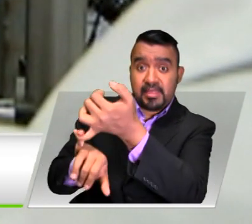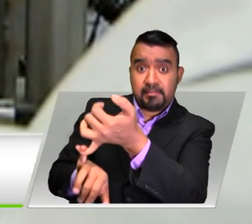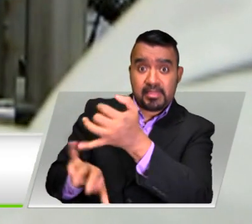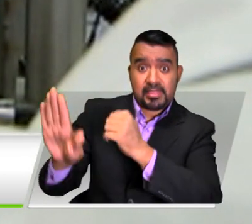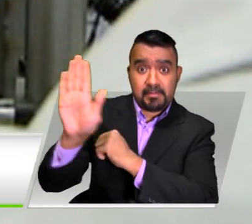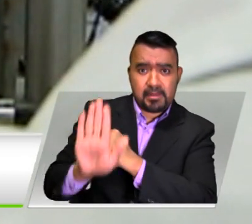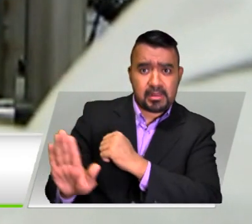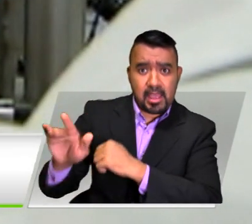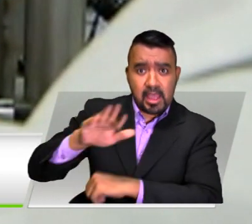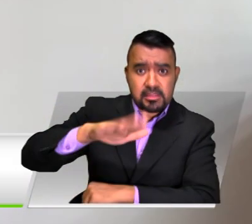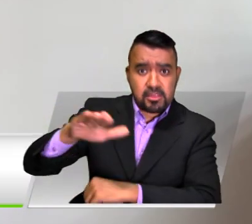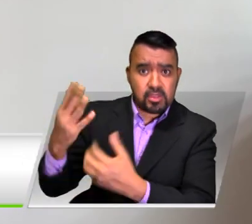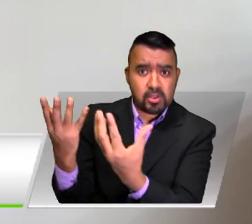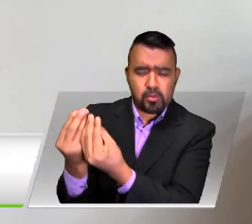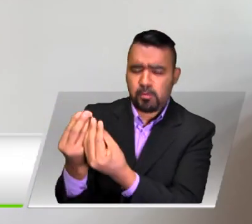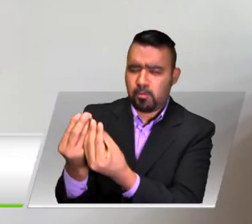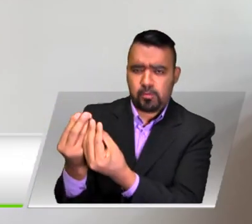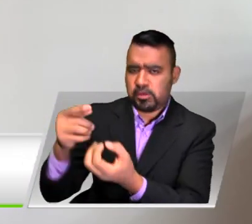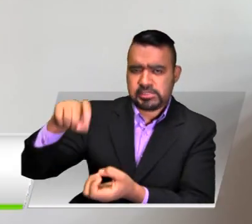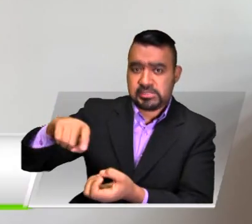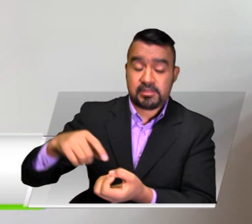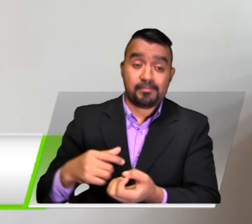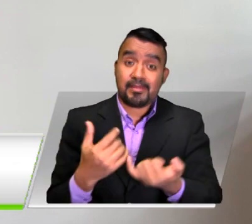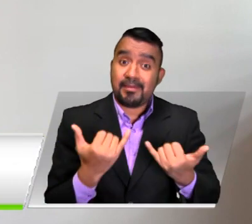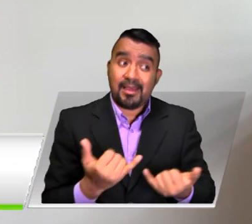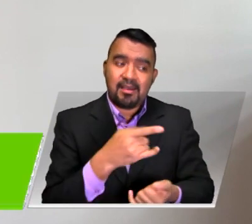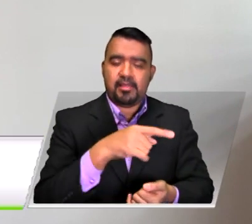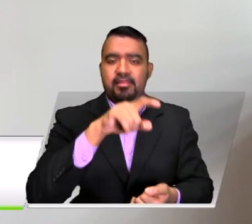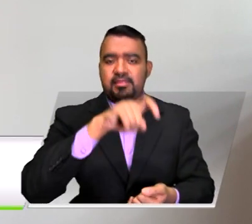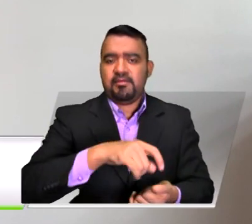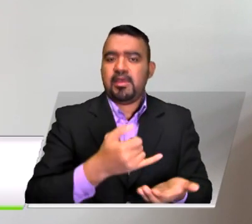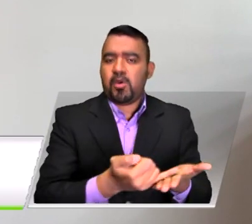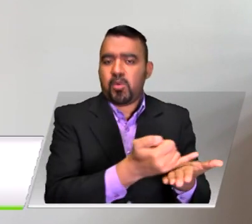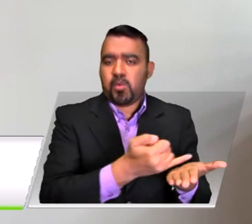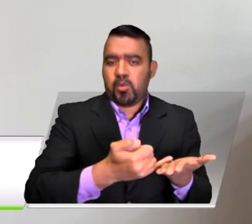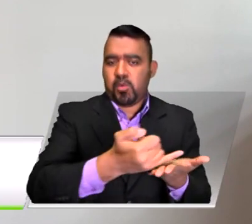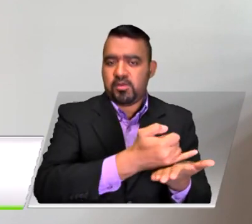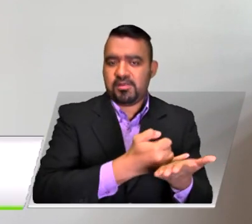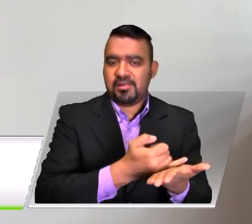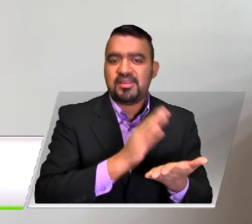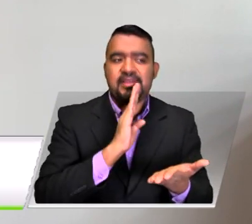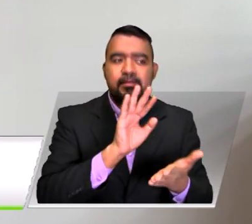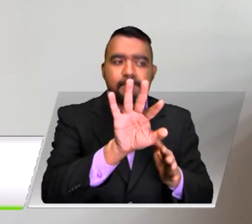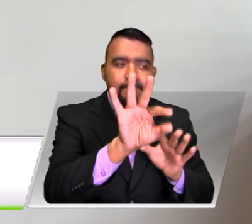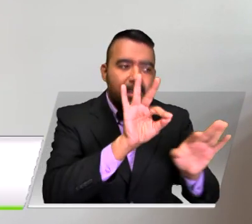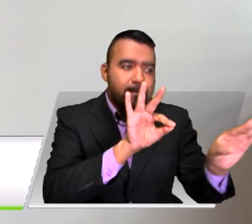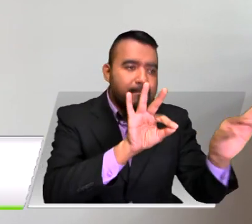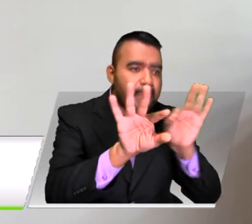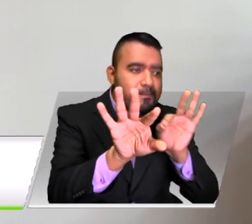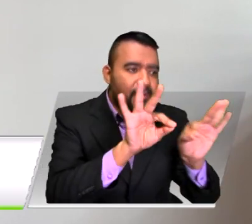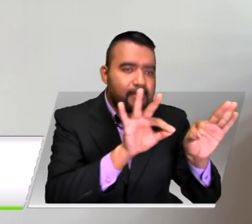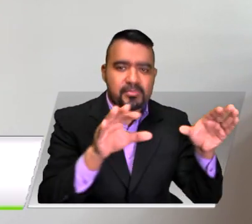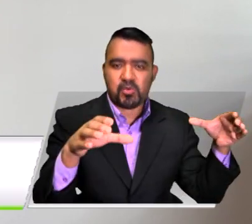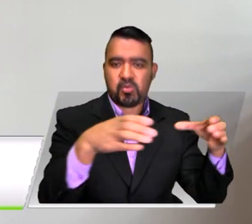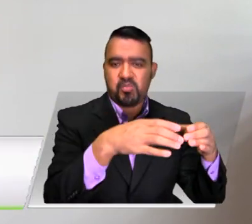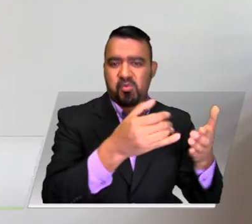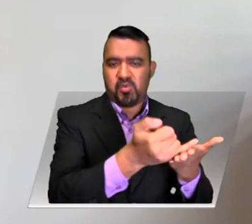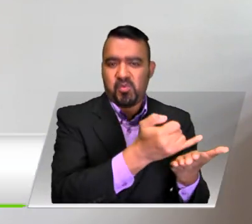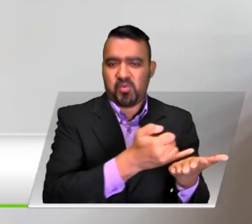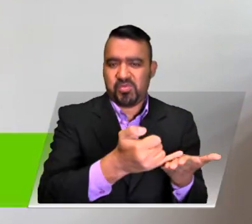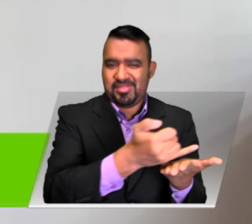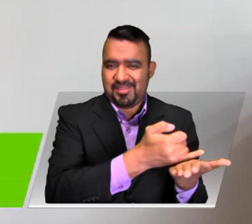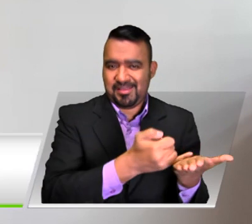una junta directiva. ¿Qué se debe tener en cuenta? Para la toma de esas decisiones, pues se tendrá que crear una junta directiva para efectos